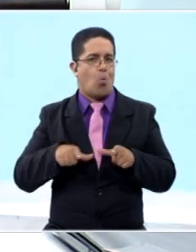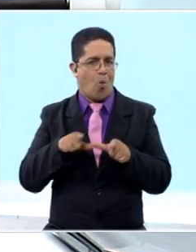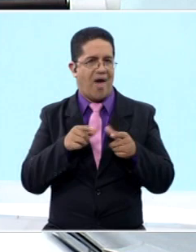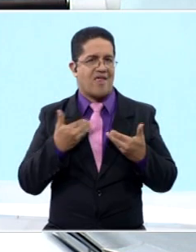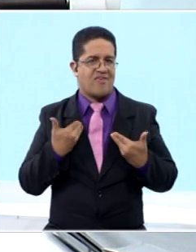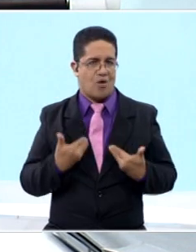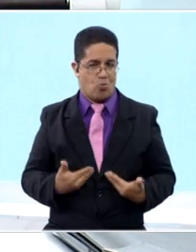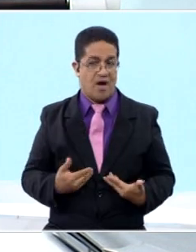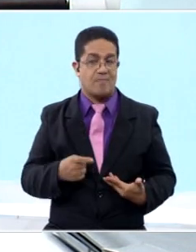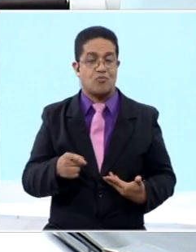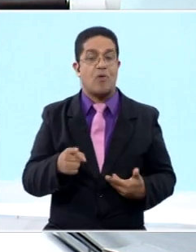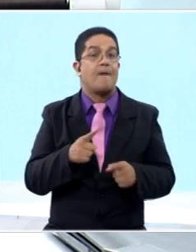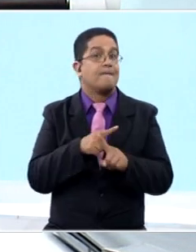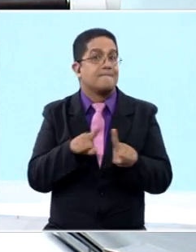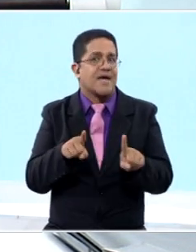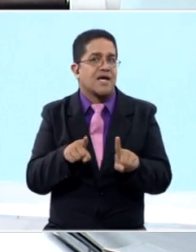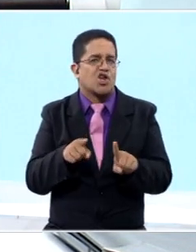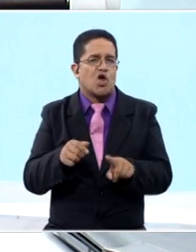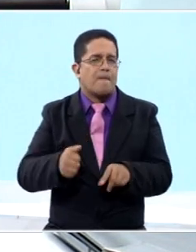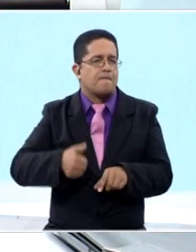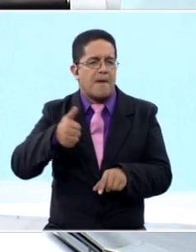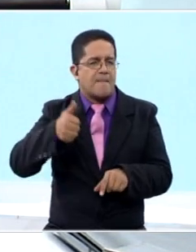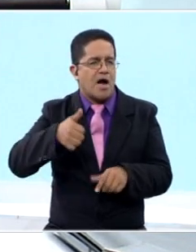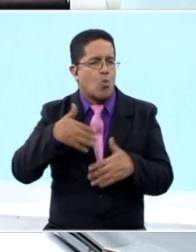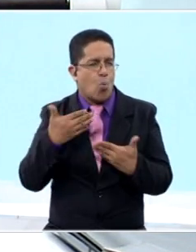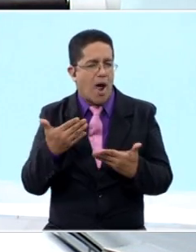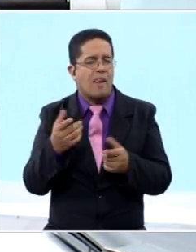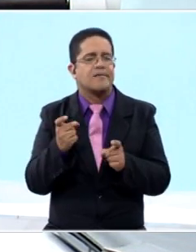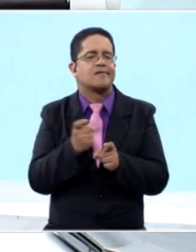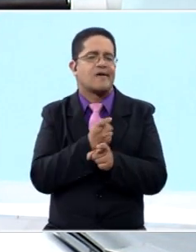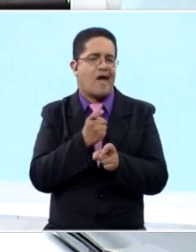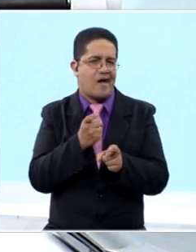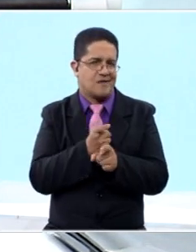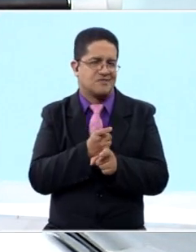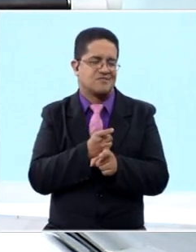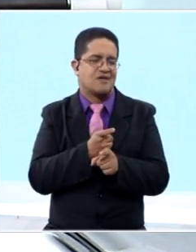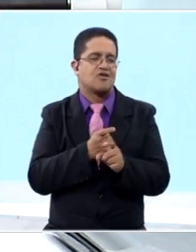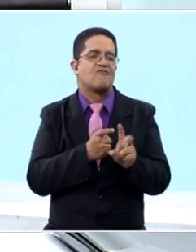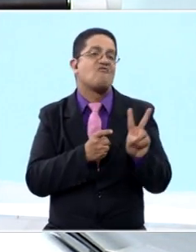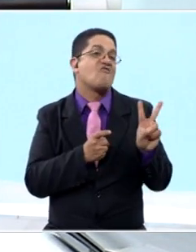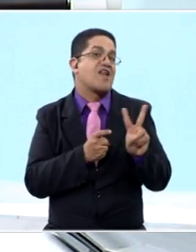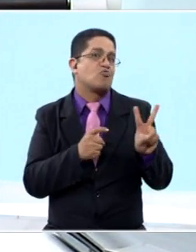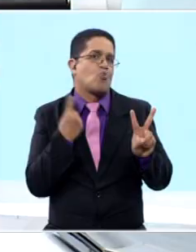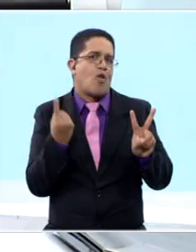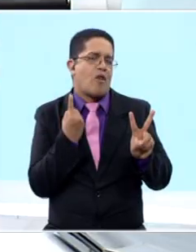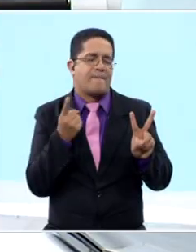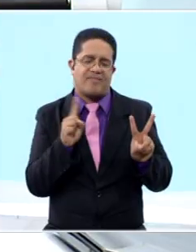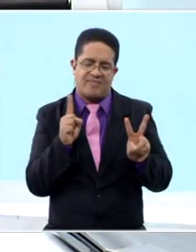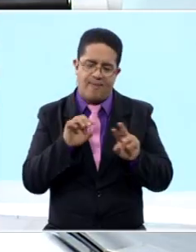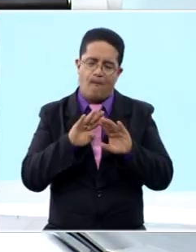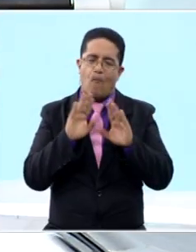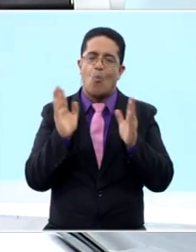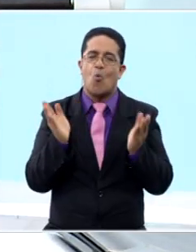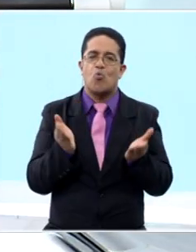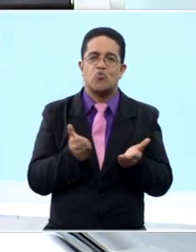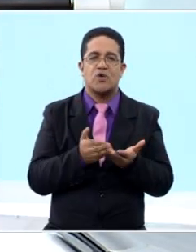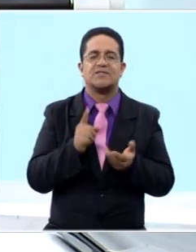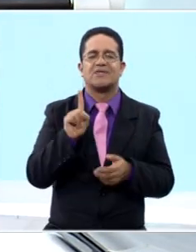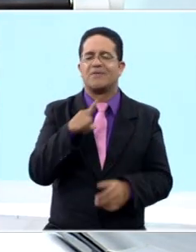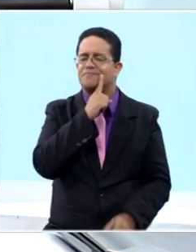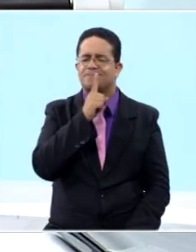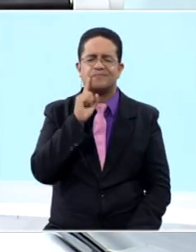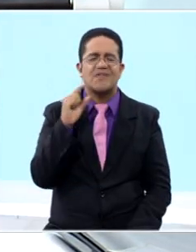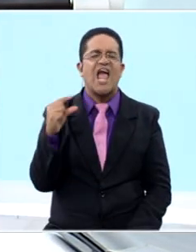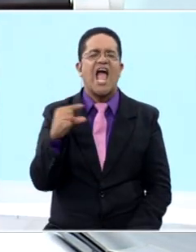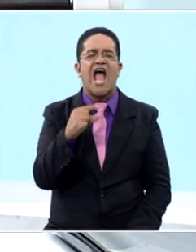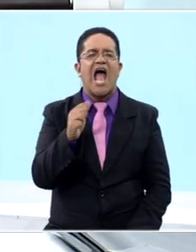caso oncológico es el más solicitado, no solamente en Venezuela, sino a nivel mundial. El estudio que más utilizamos es la gammagrafía ósea, que